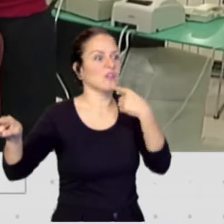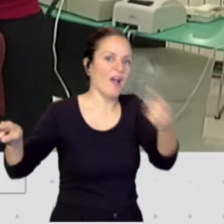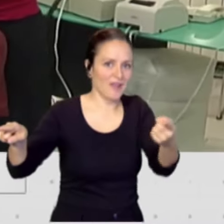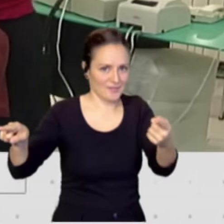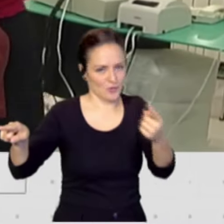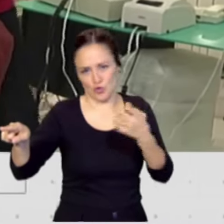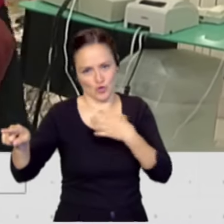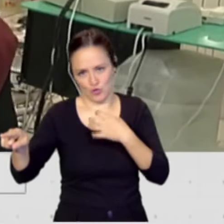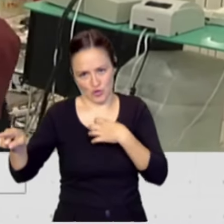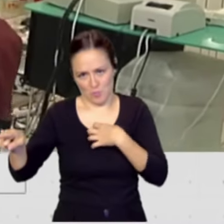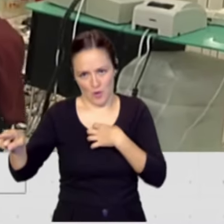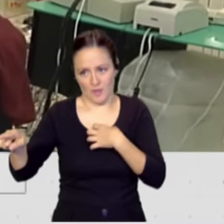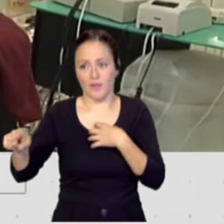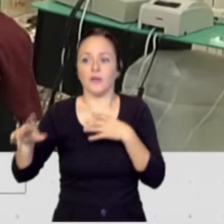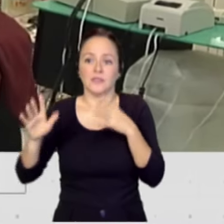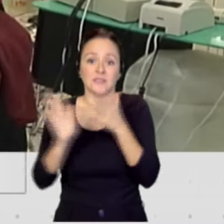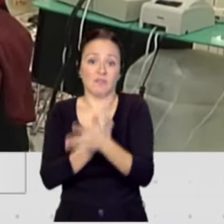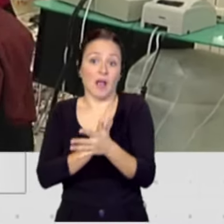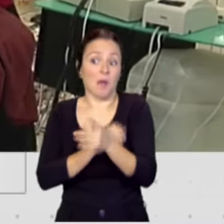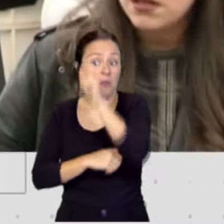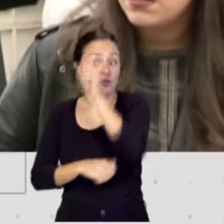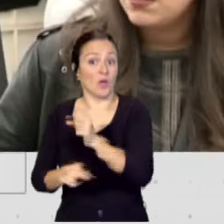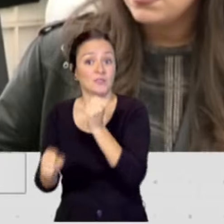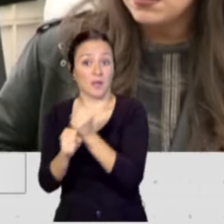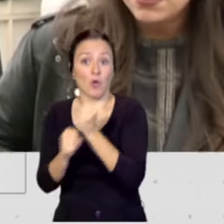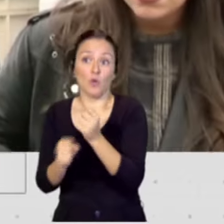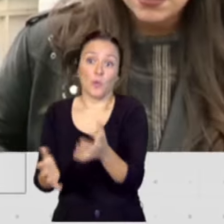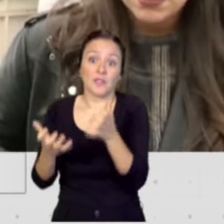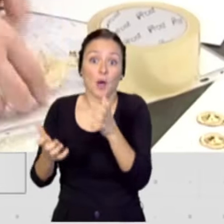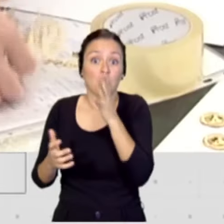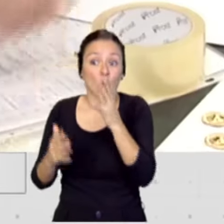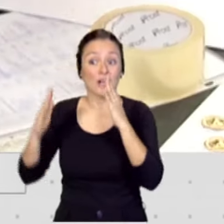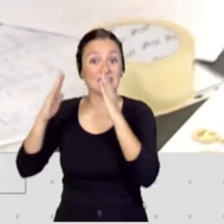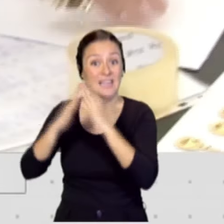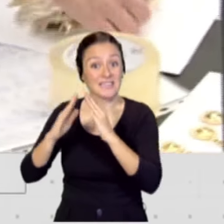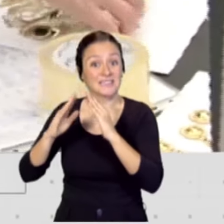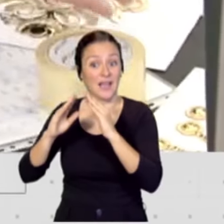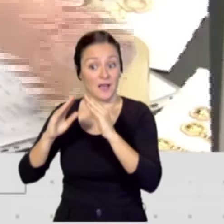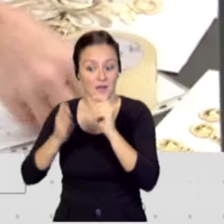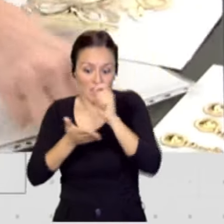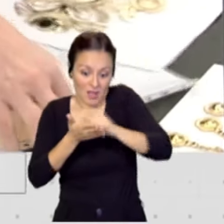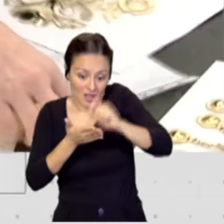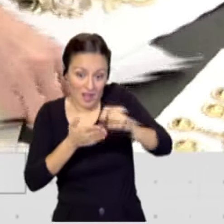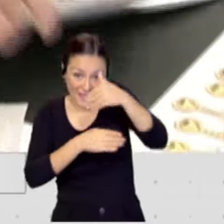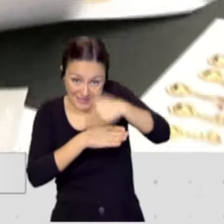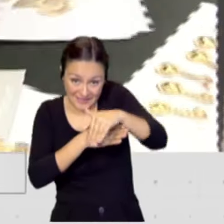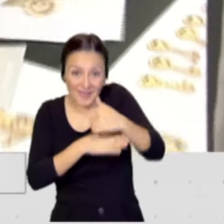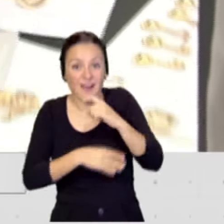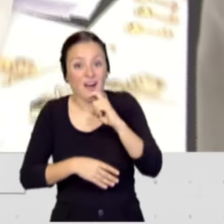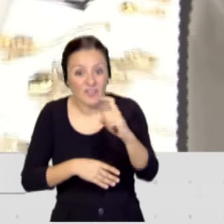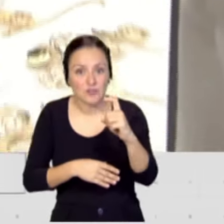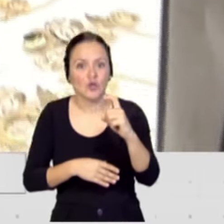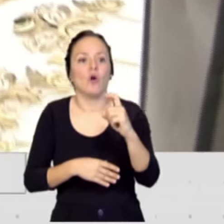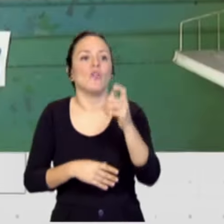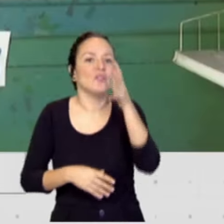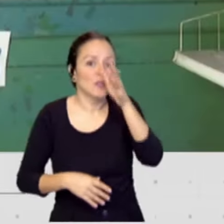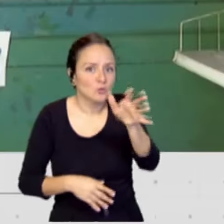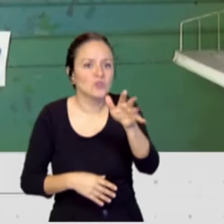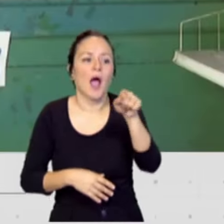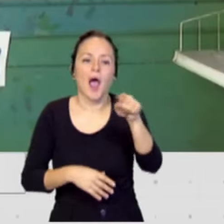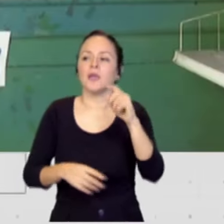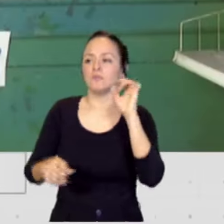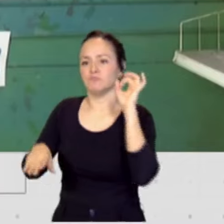denuncia tiene la ventaja de que recibe eh al domicilio que ha puesto en la denuncia eh una estación de las conclusiones